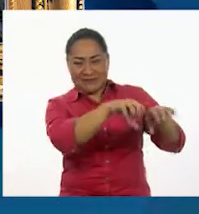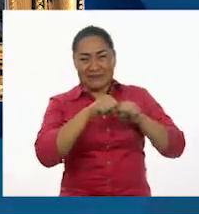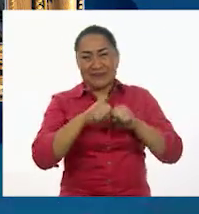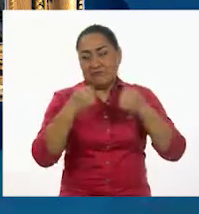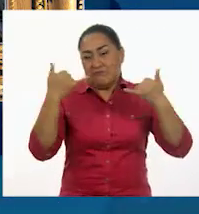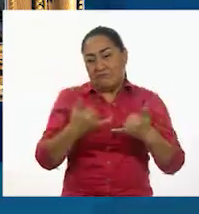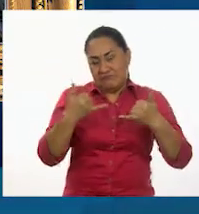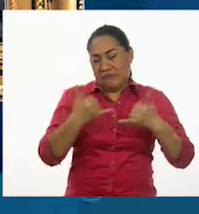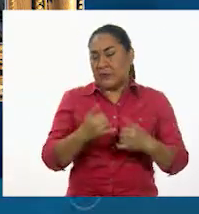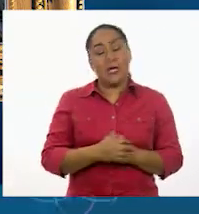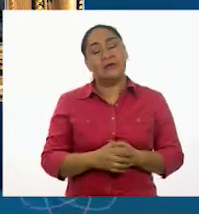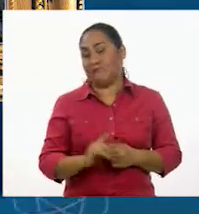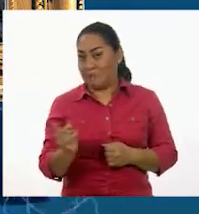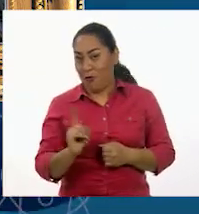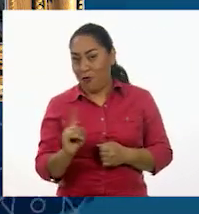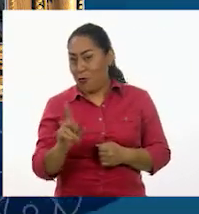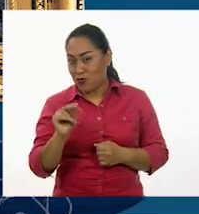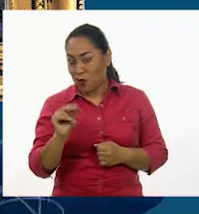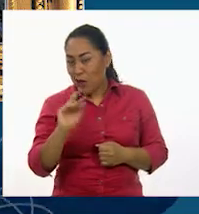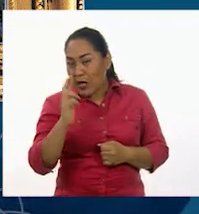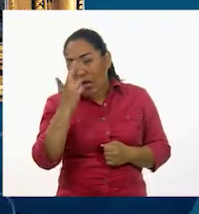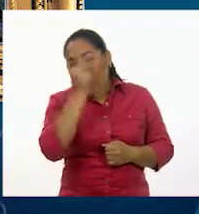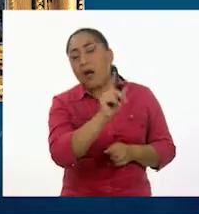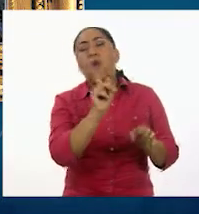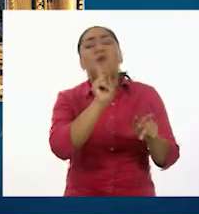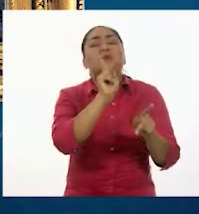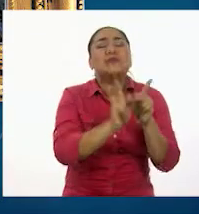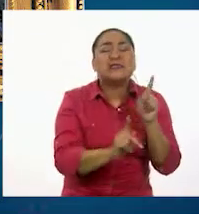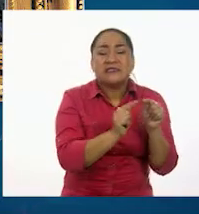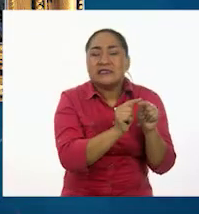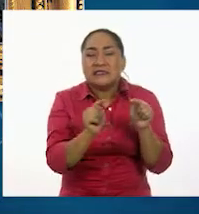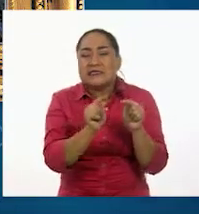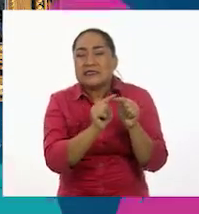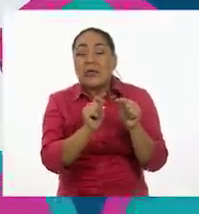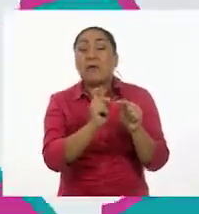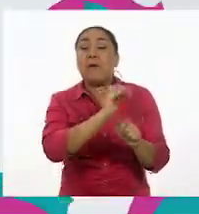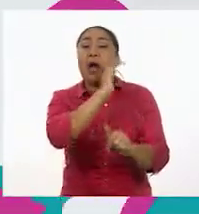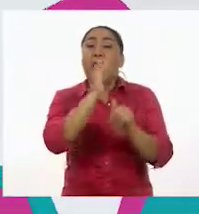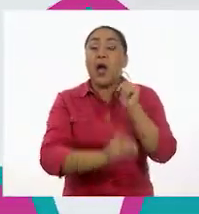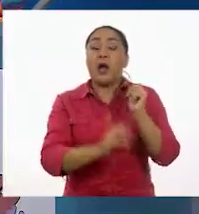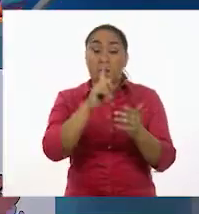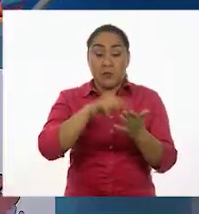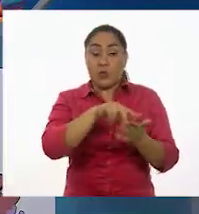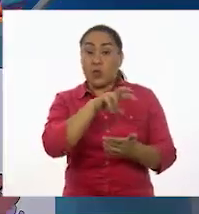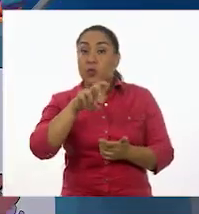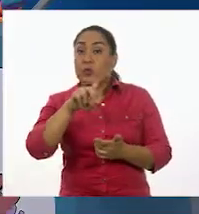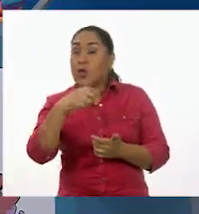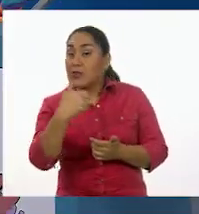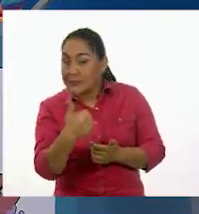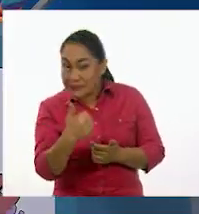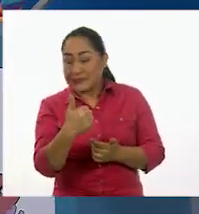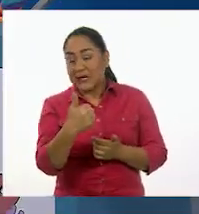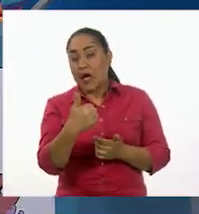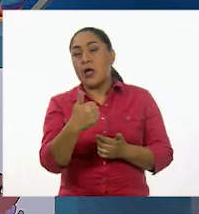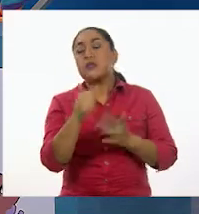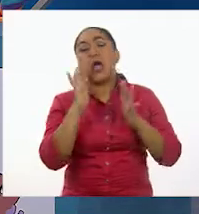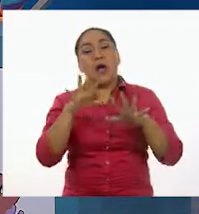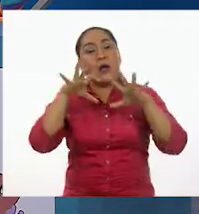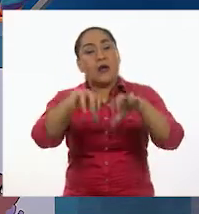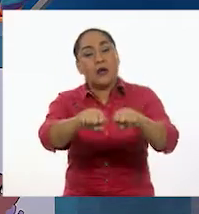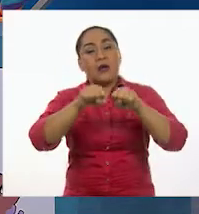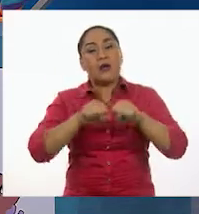ahí. No, Ton. Esa fue solo una parte de la guerra, pero esta terminó hasta 1836, cuando lograron capturar